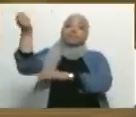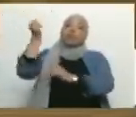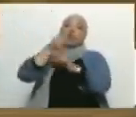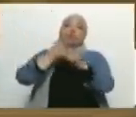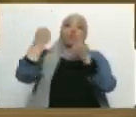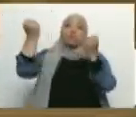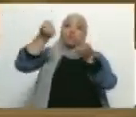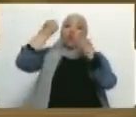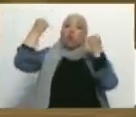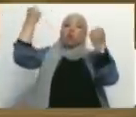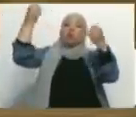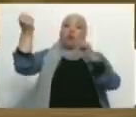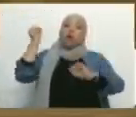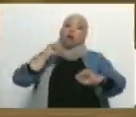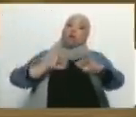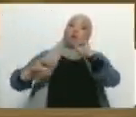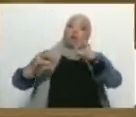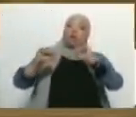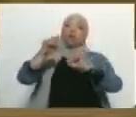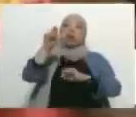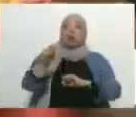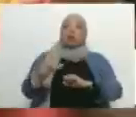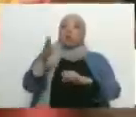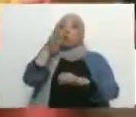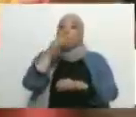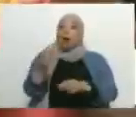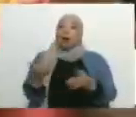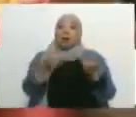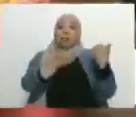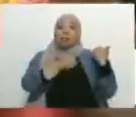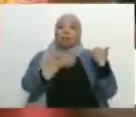lucha contra el irrespeto,